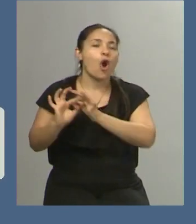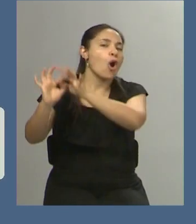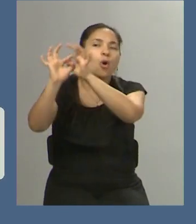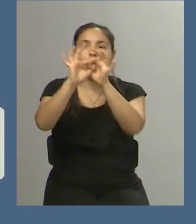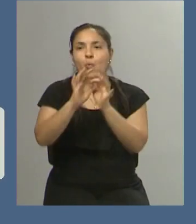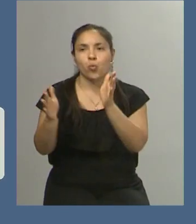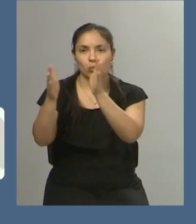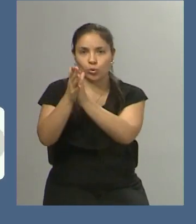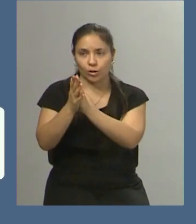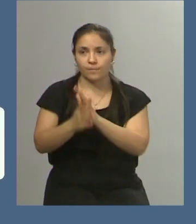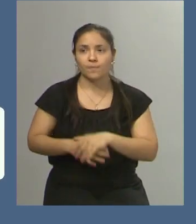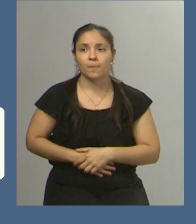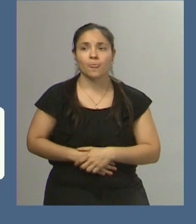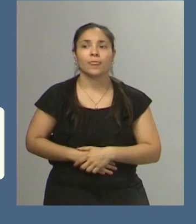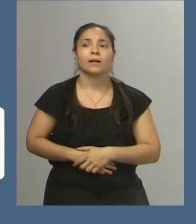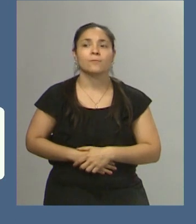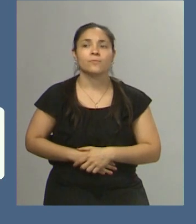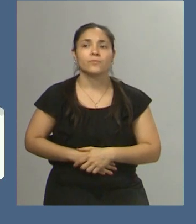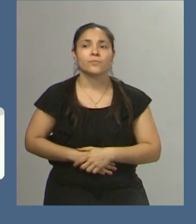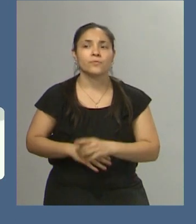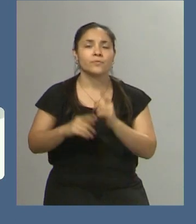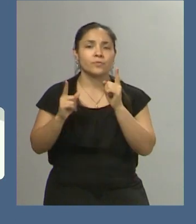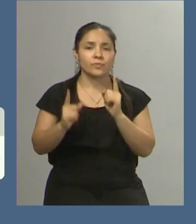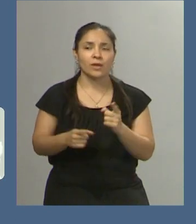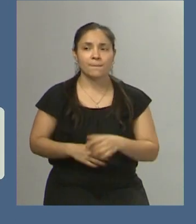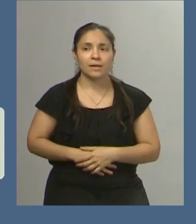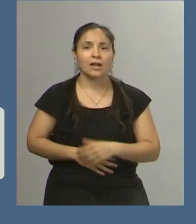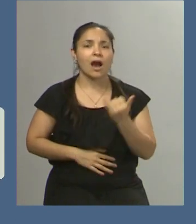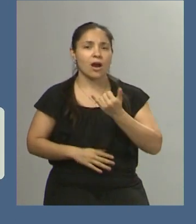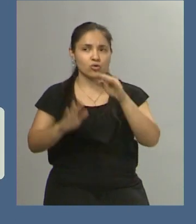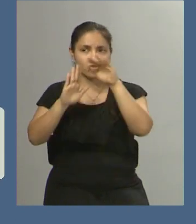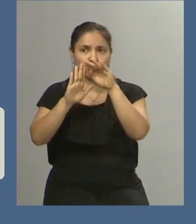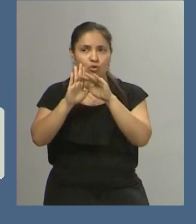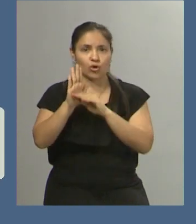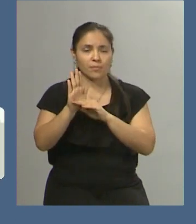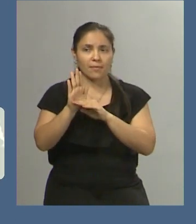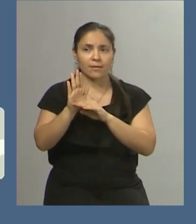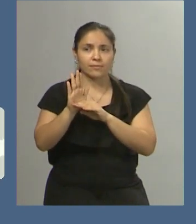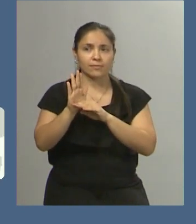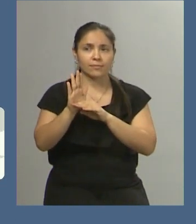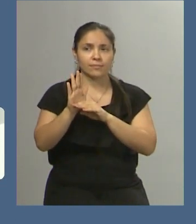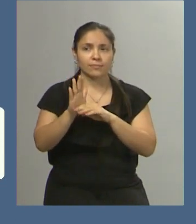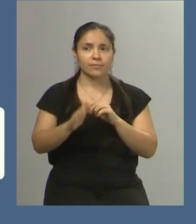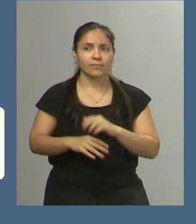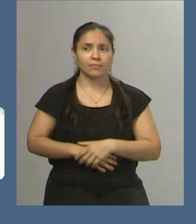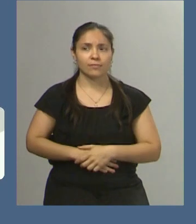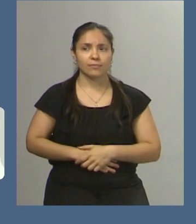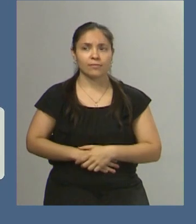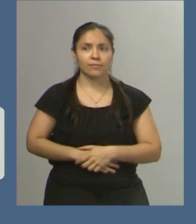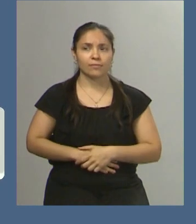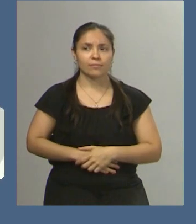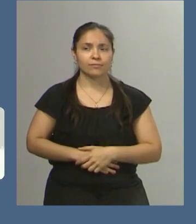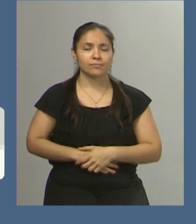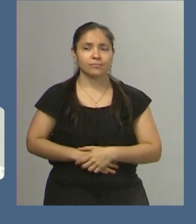E incluso tengo la impresión de que hay una norma que se acordó en de acuerdo hasta el